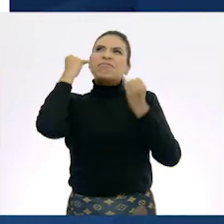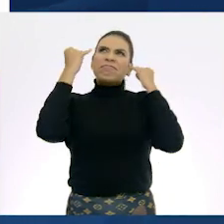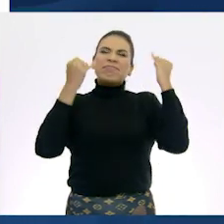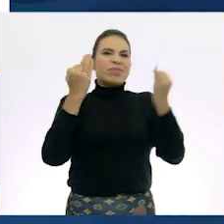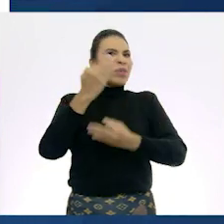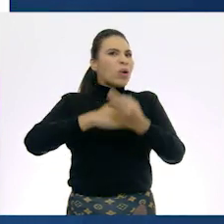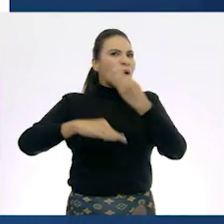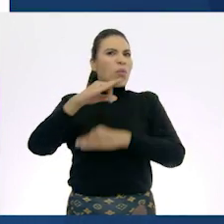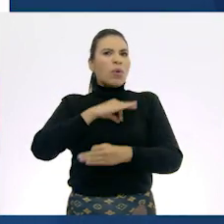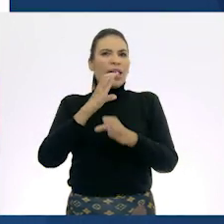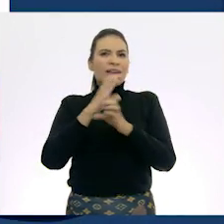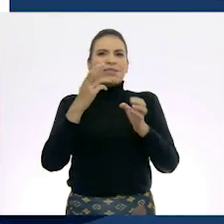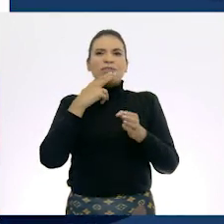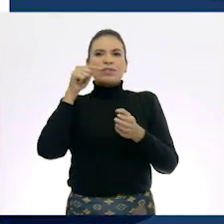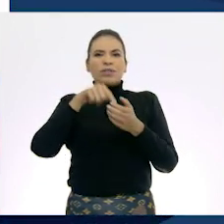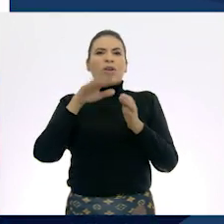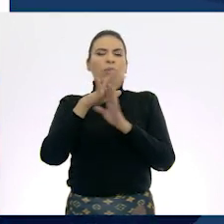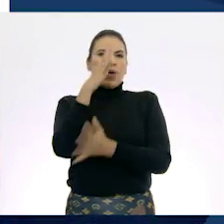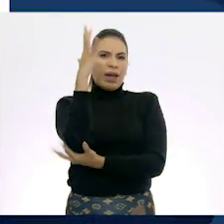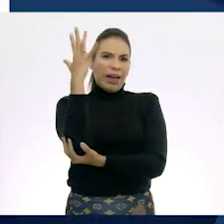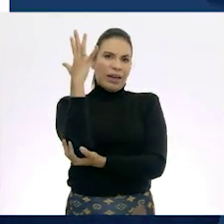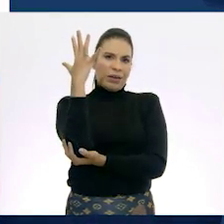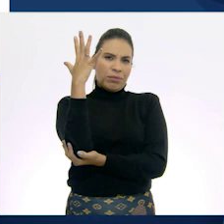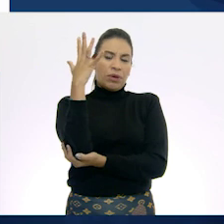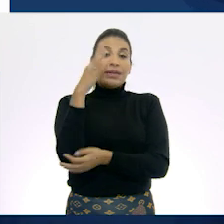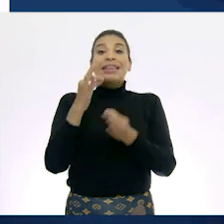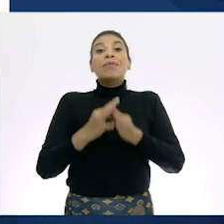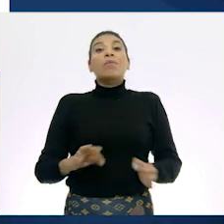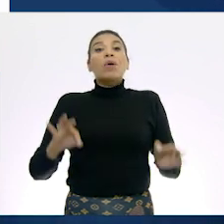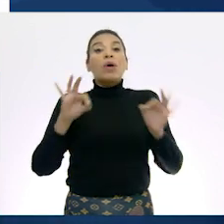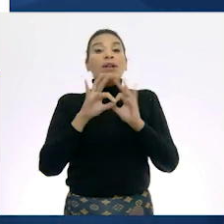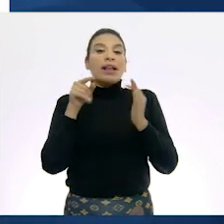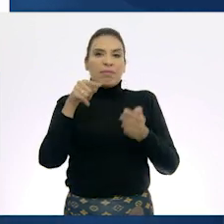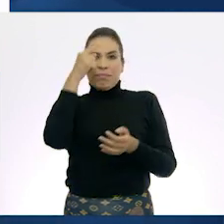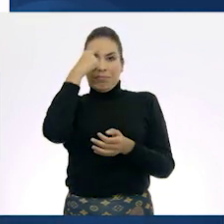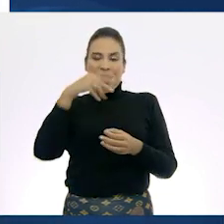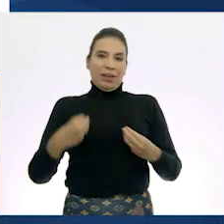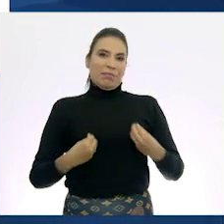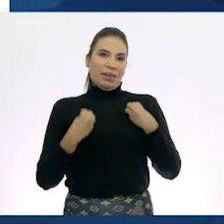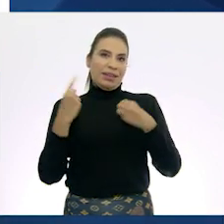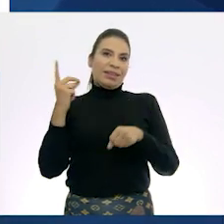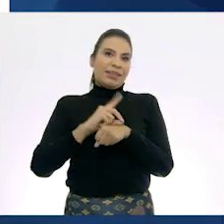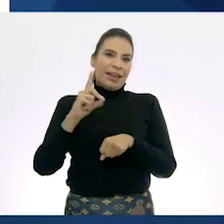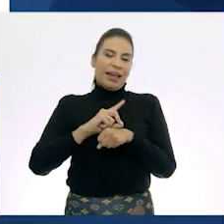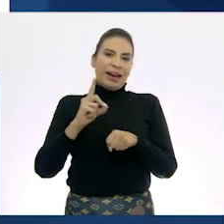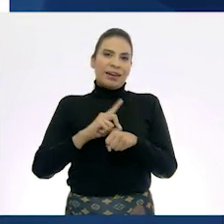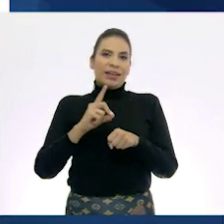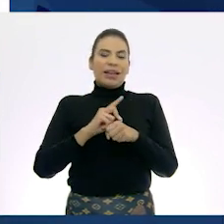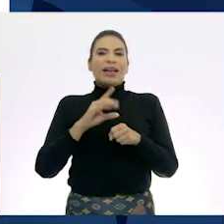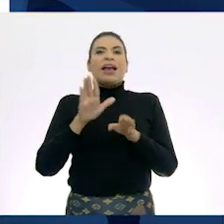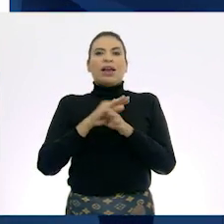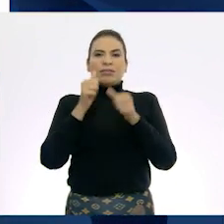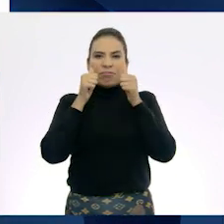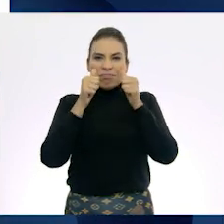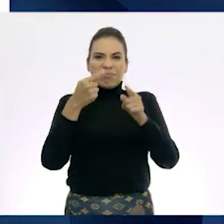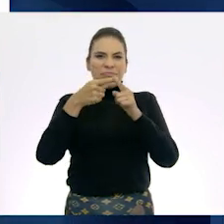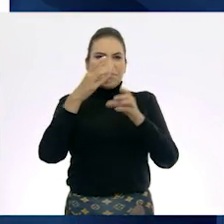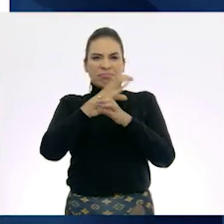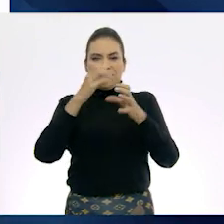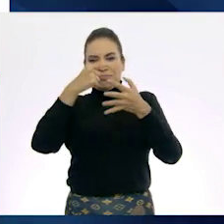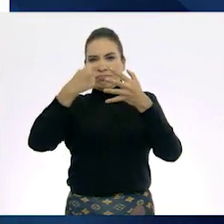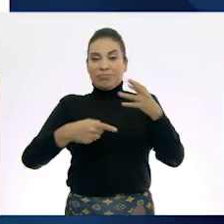se puede hacer con recursos naturales como los árboles y lo importantes que son para nuestra vida cotidiana al cubrir nuestras